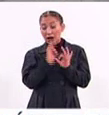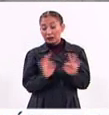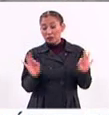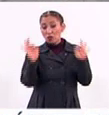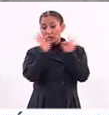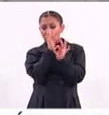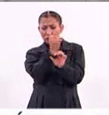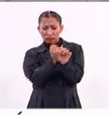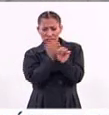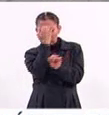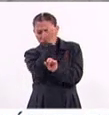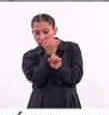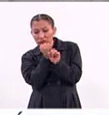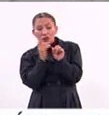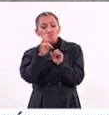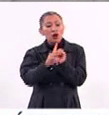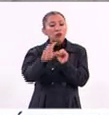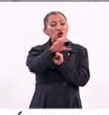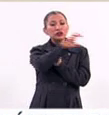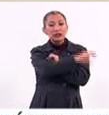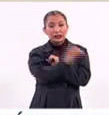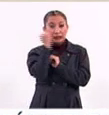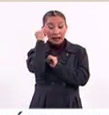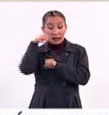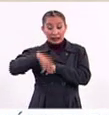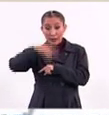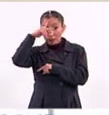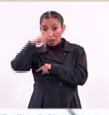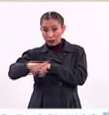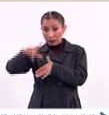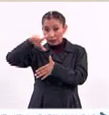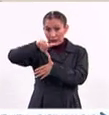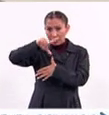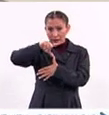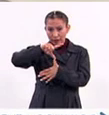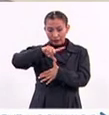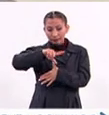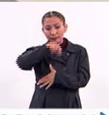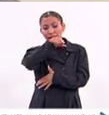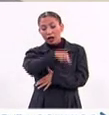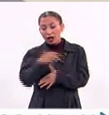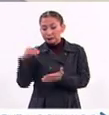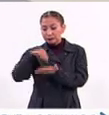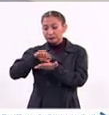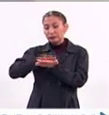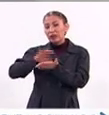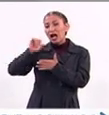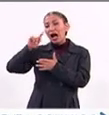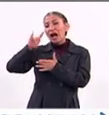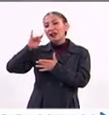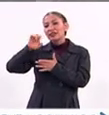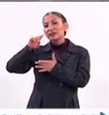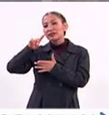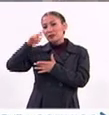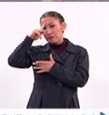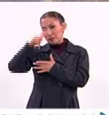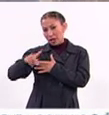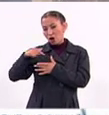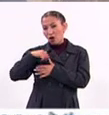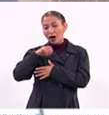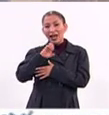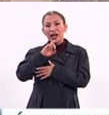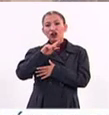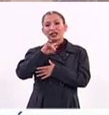importante estudioso contemporáneo de los pueblos indígenas en México y en América Latina. Publicado por Artes de México,